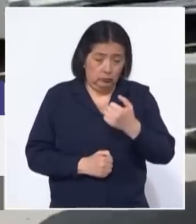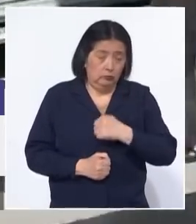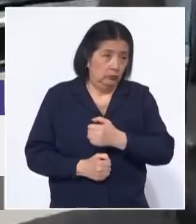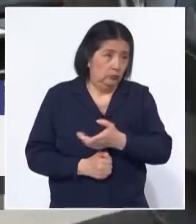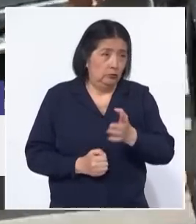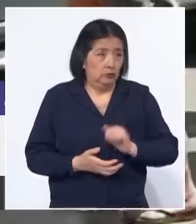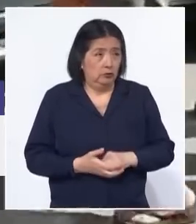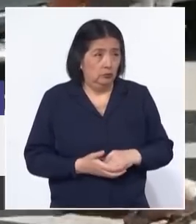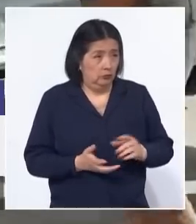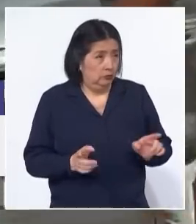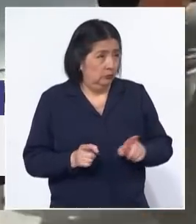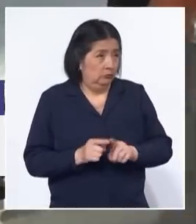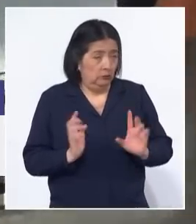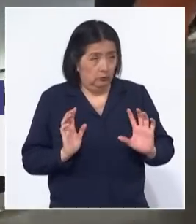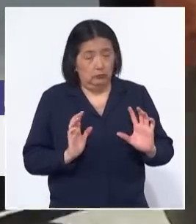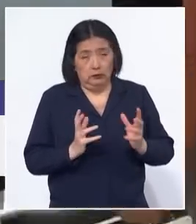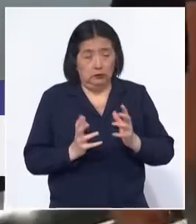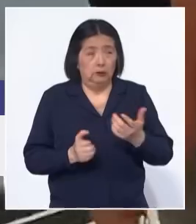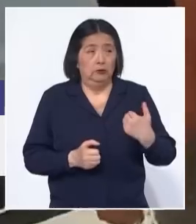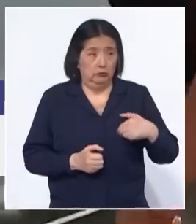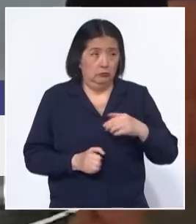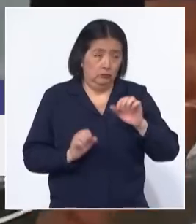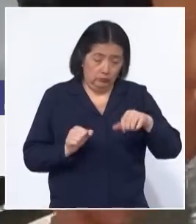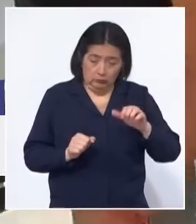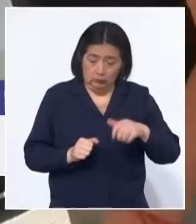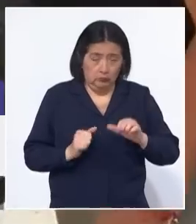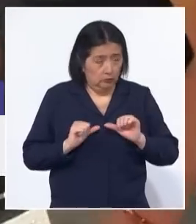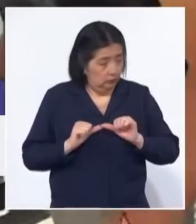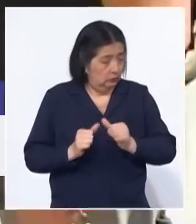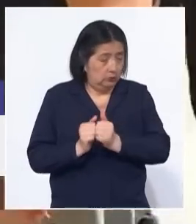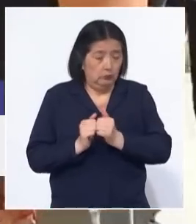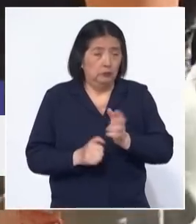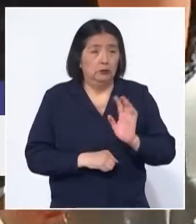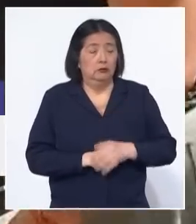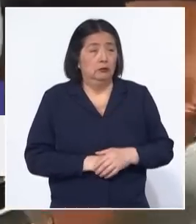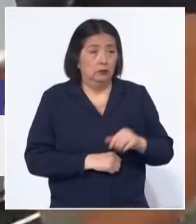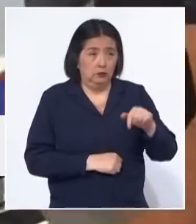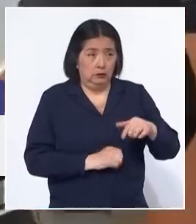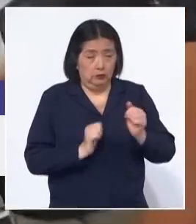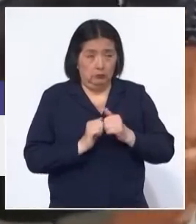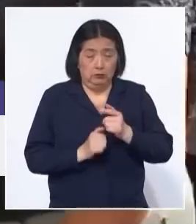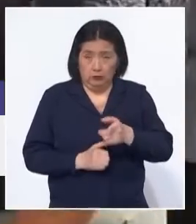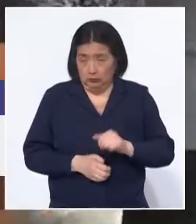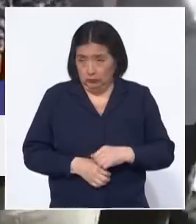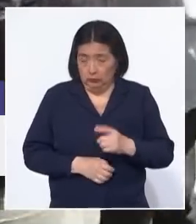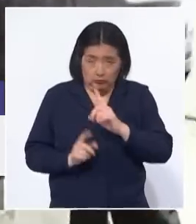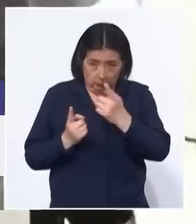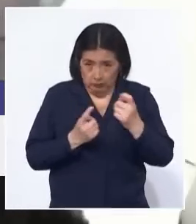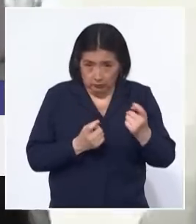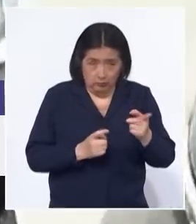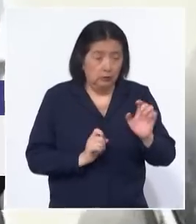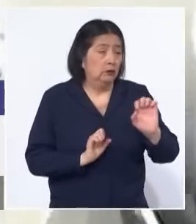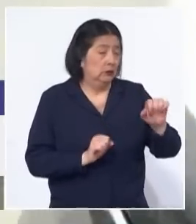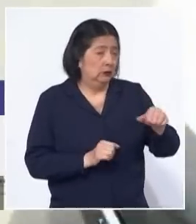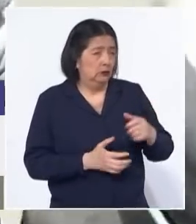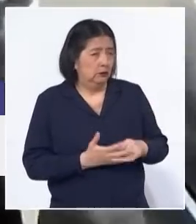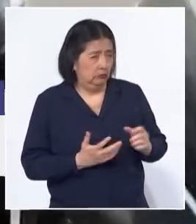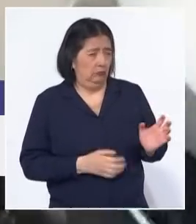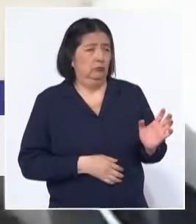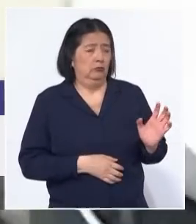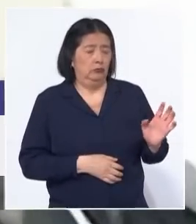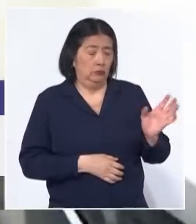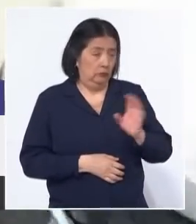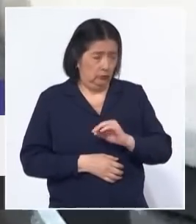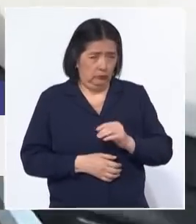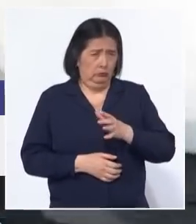hijito, está en el mismo salón, y por eso nosotros vamos a estar hasta el último. Ellos están aquí acompañando. Lorena, tenías una consulta. Sí, porque todos